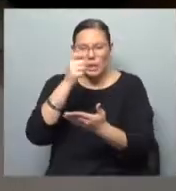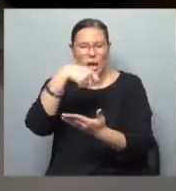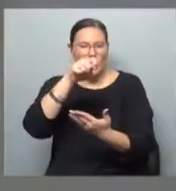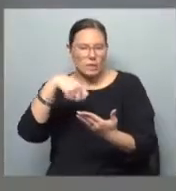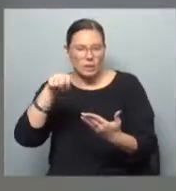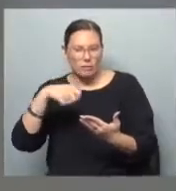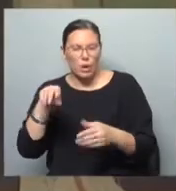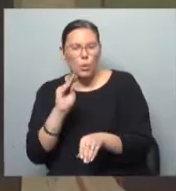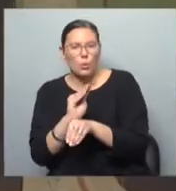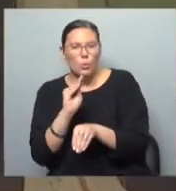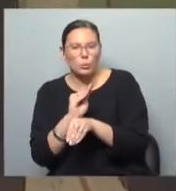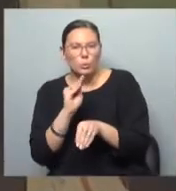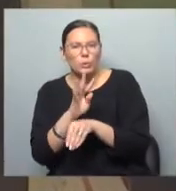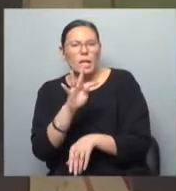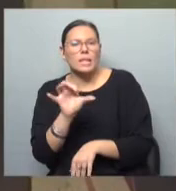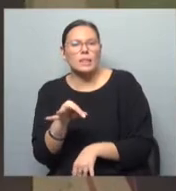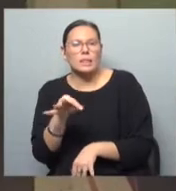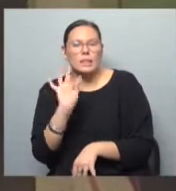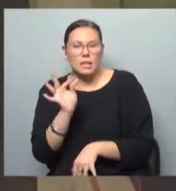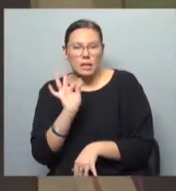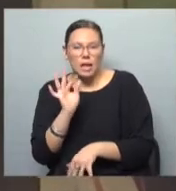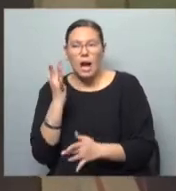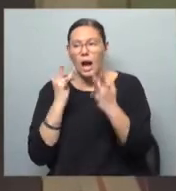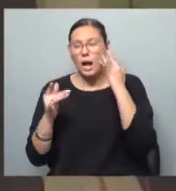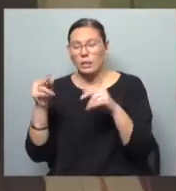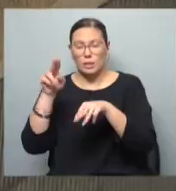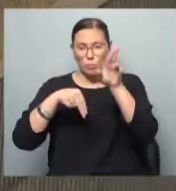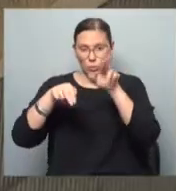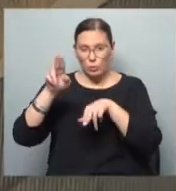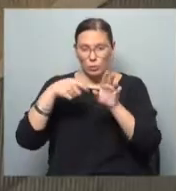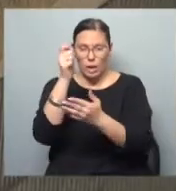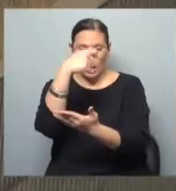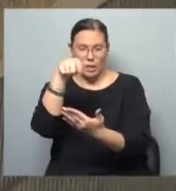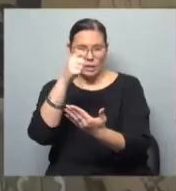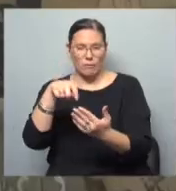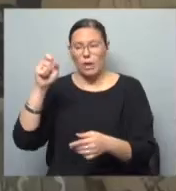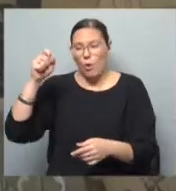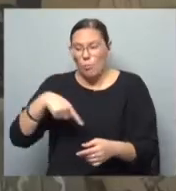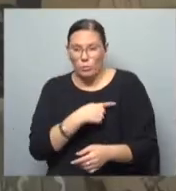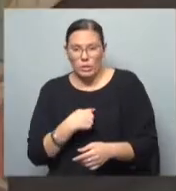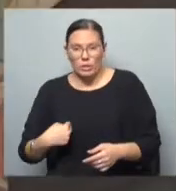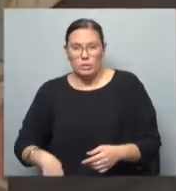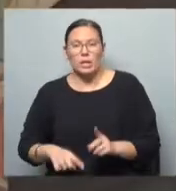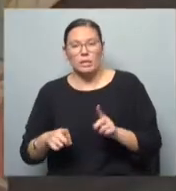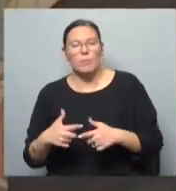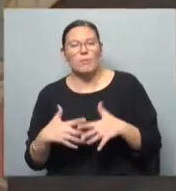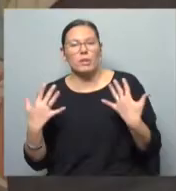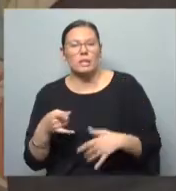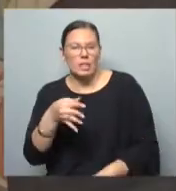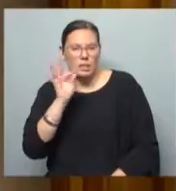y uno de cultura del té para experimentar el arte de la pintura y la caligrafía tradicionales chinas y la ceremonia del